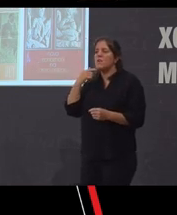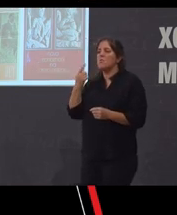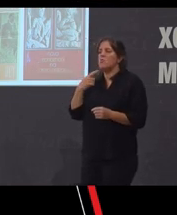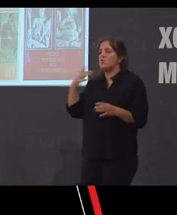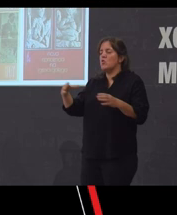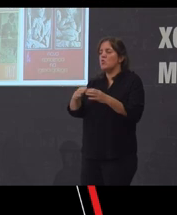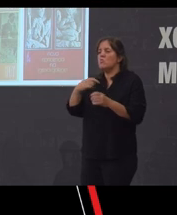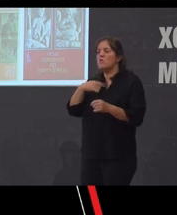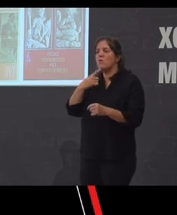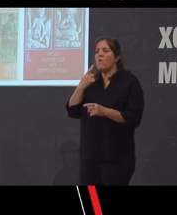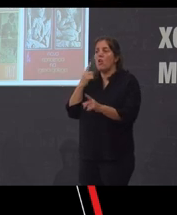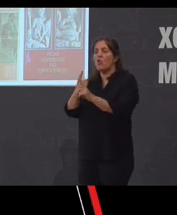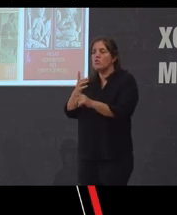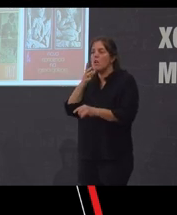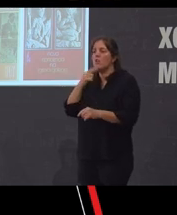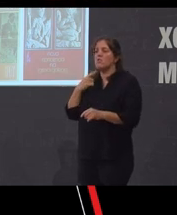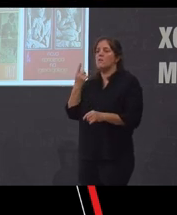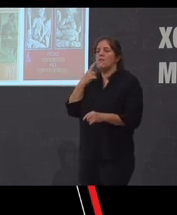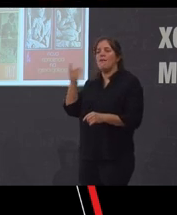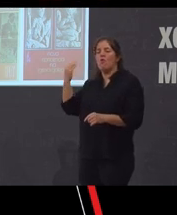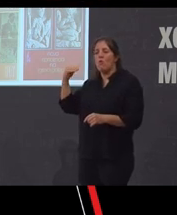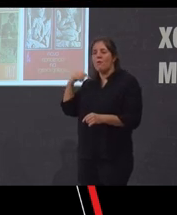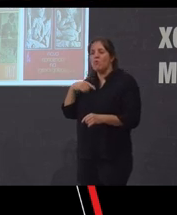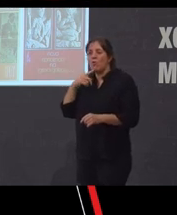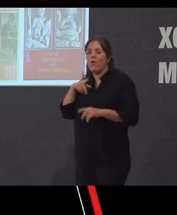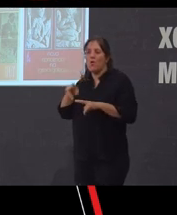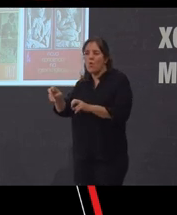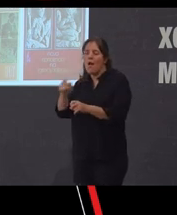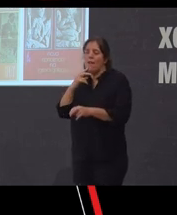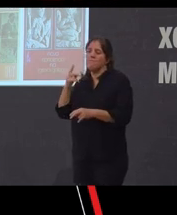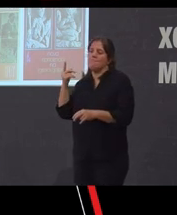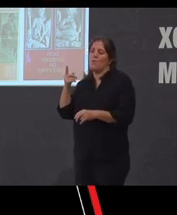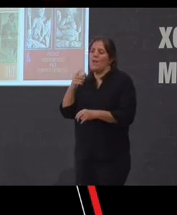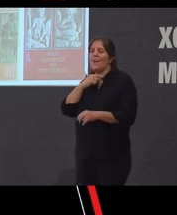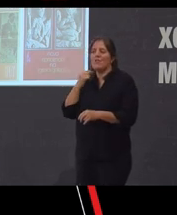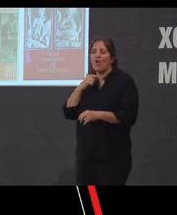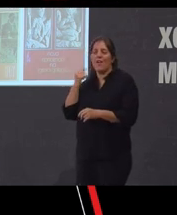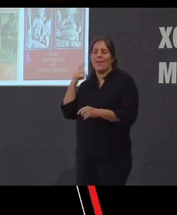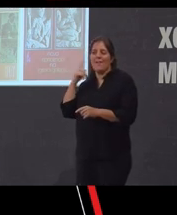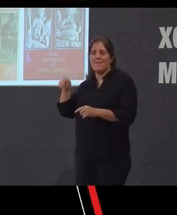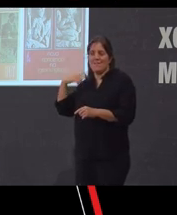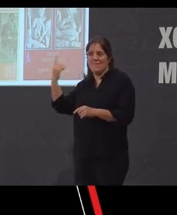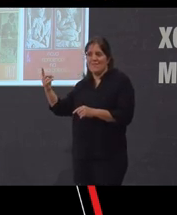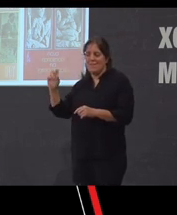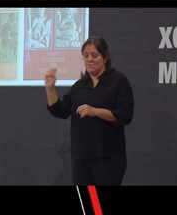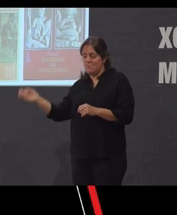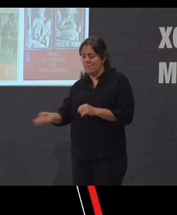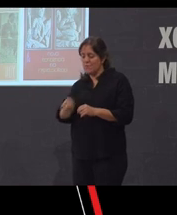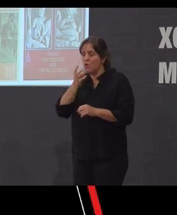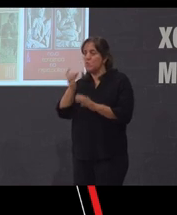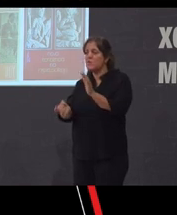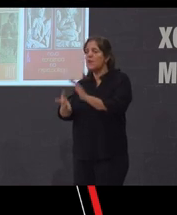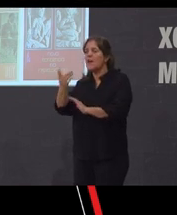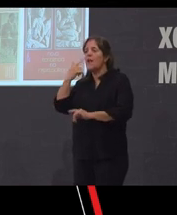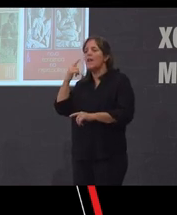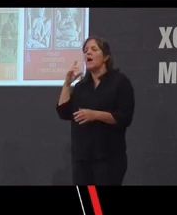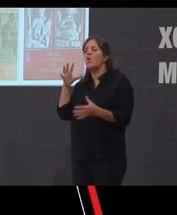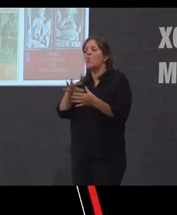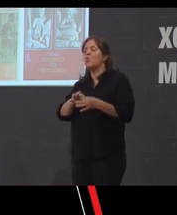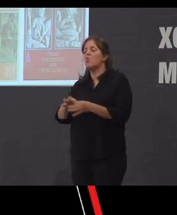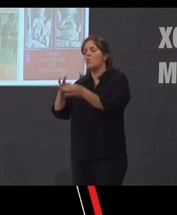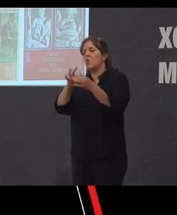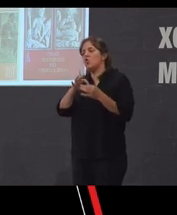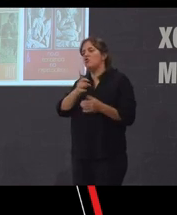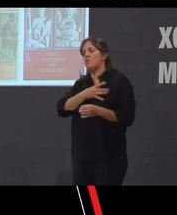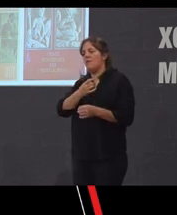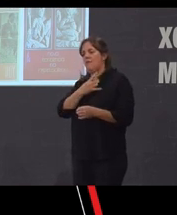Obrera Católica, nas Xuventudes Obreiras Católicas, nas Xuventudes Rural Católica, que van formar logo a Unión Sindical Obreira, que van a formar